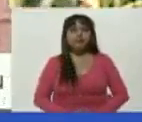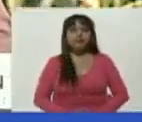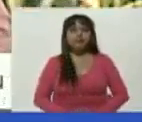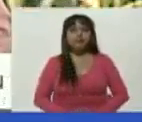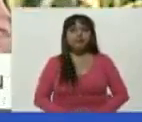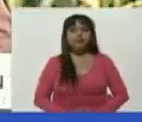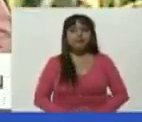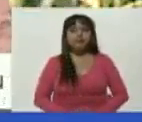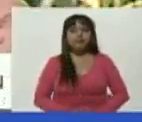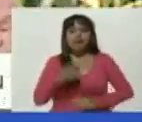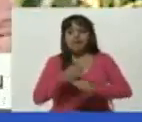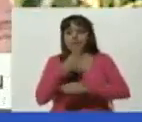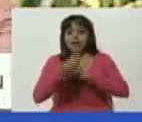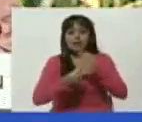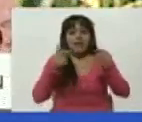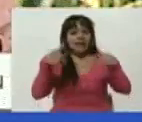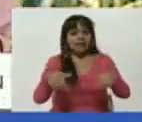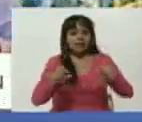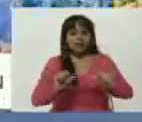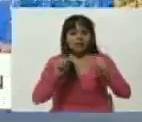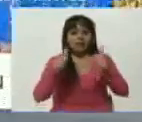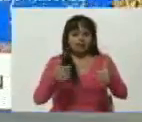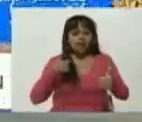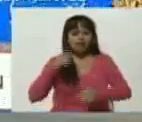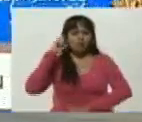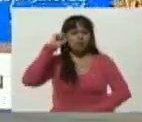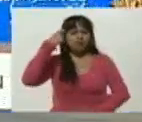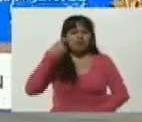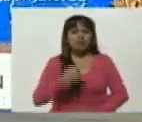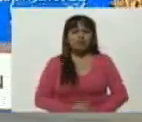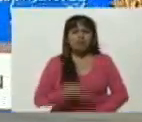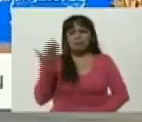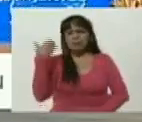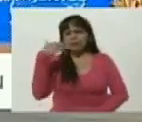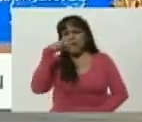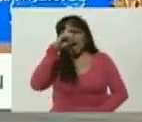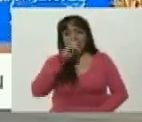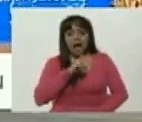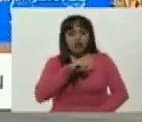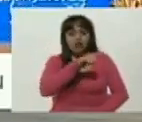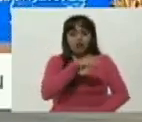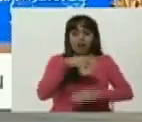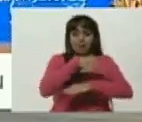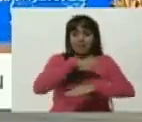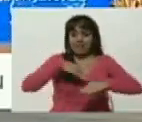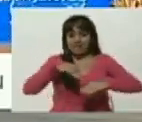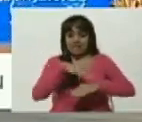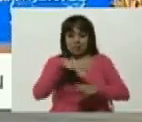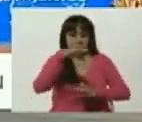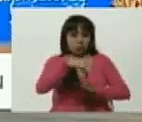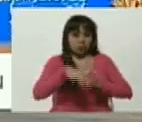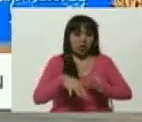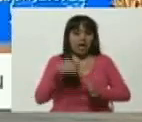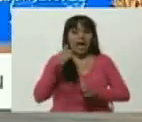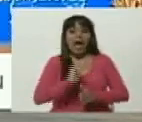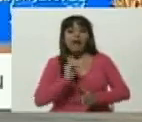Aquí empezamos, yo recuerdo, hace unos años Castro Soteldo teníamos una dependencia al 100%